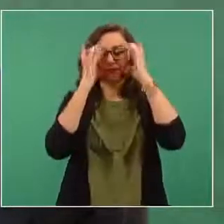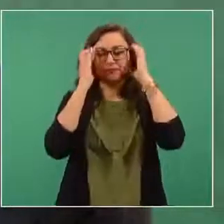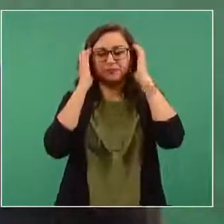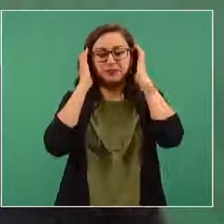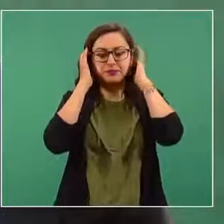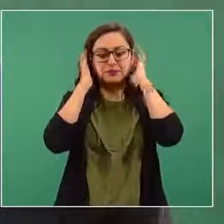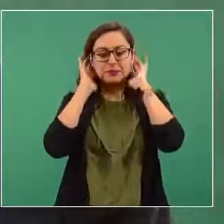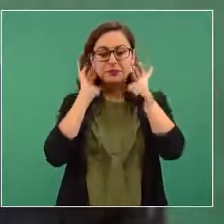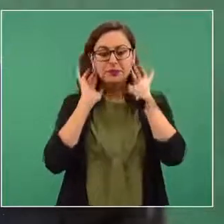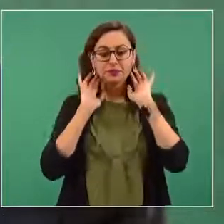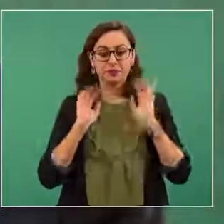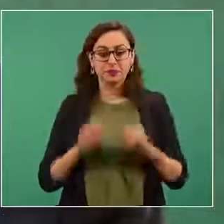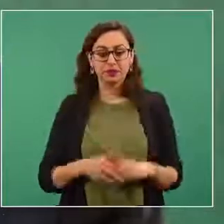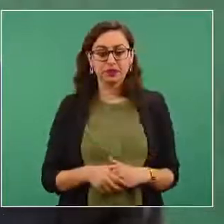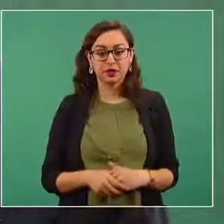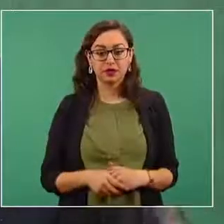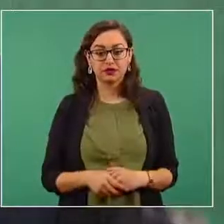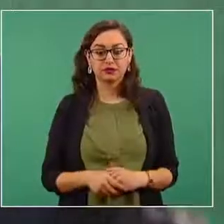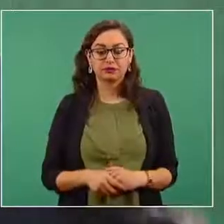desean